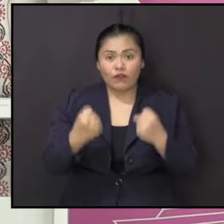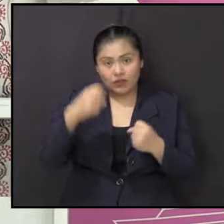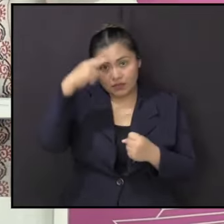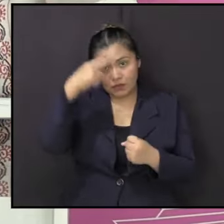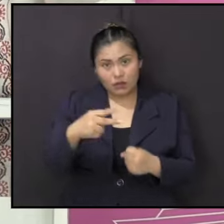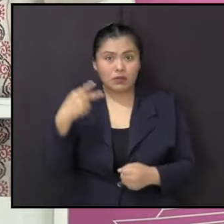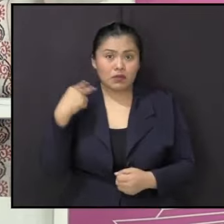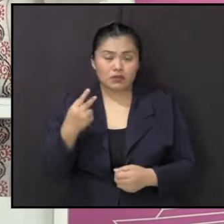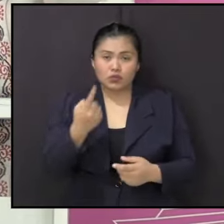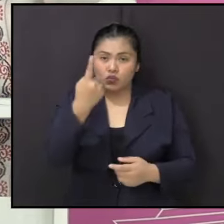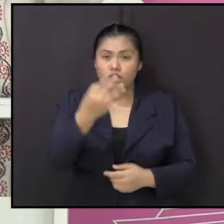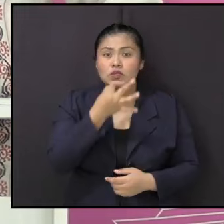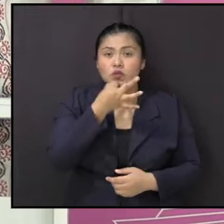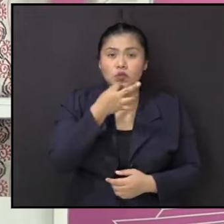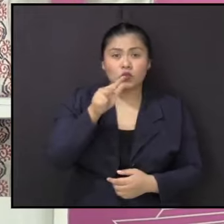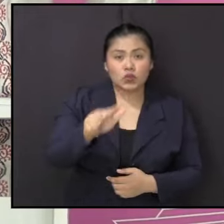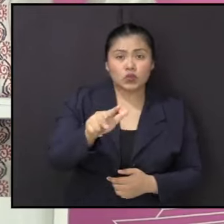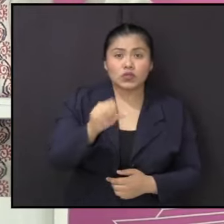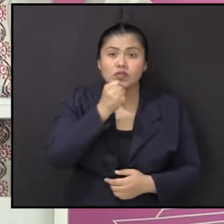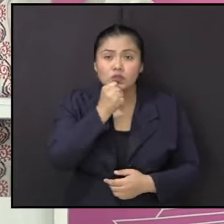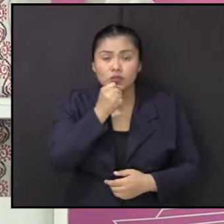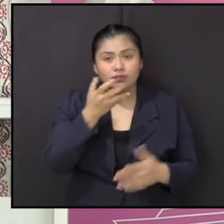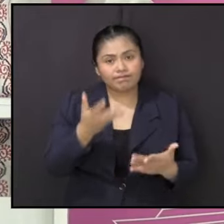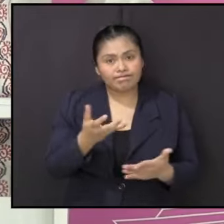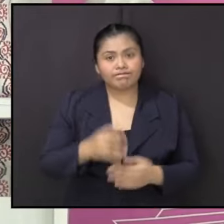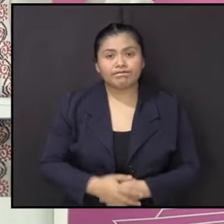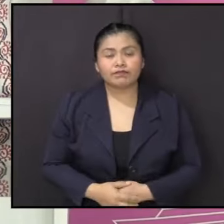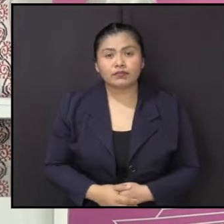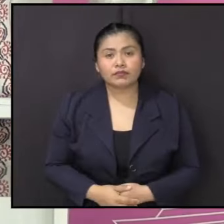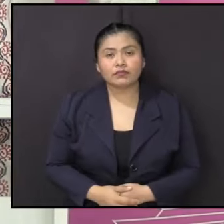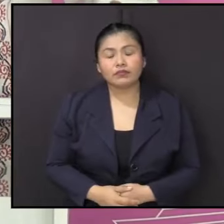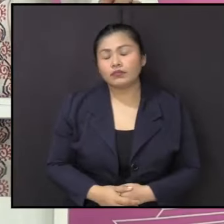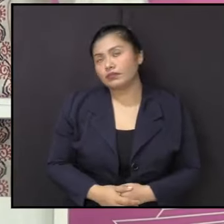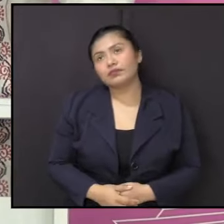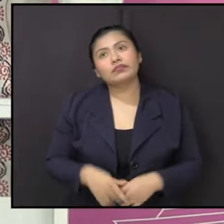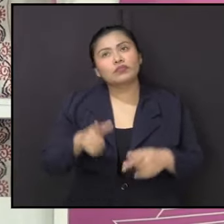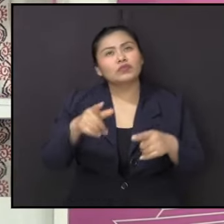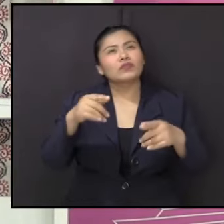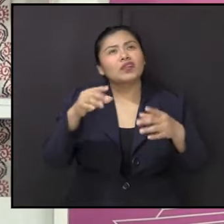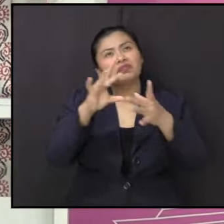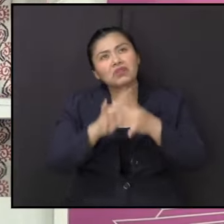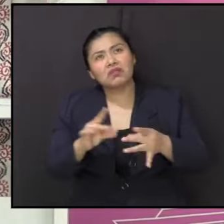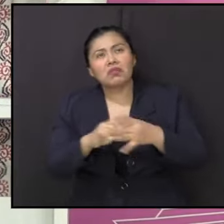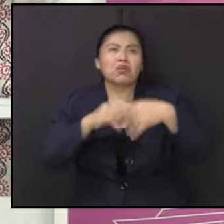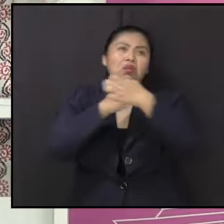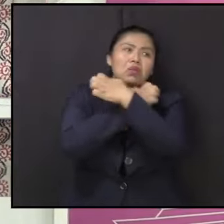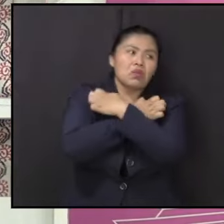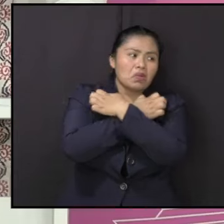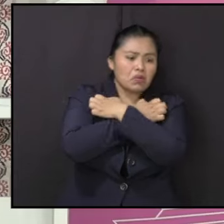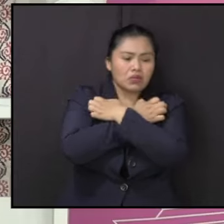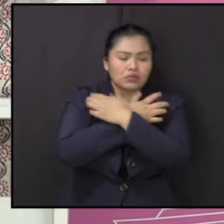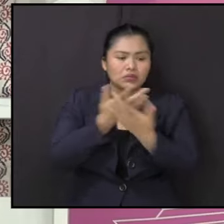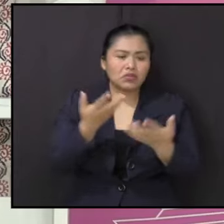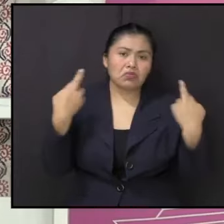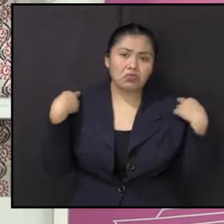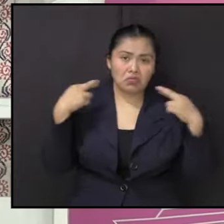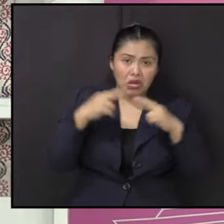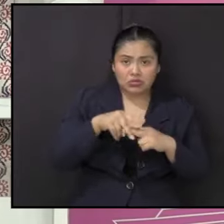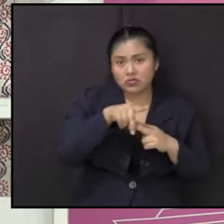candidata, en un minuto y 18 segundos, usted hablaba precisamente sobre la educación y sobre todo, pues, como